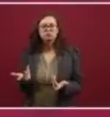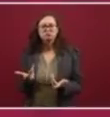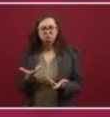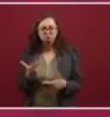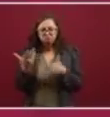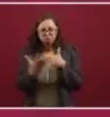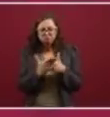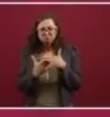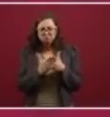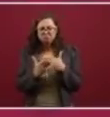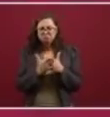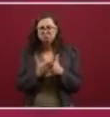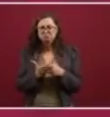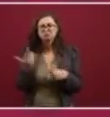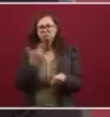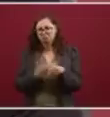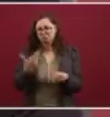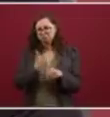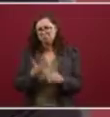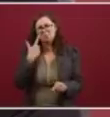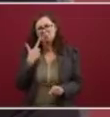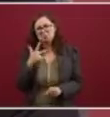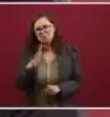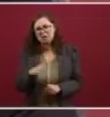vamos a ver